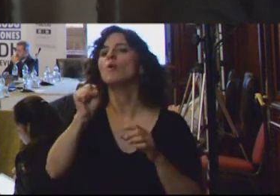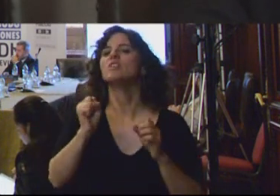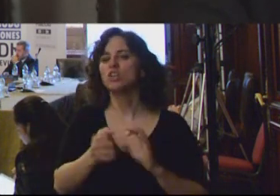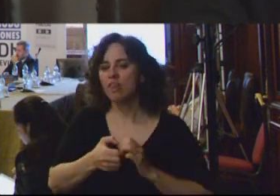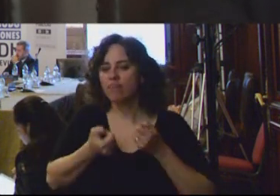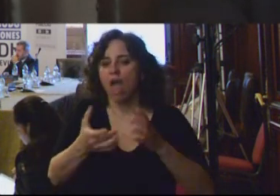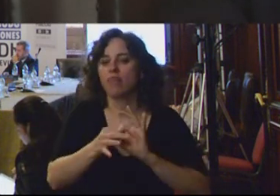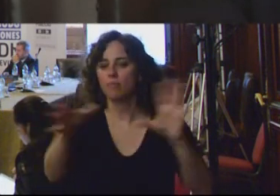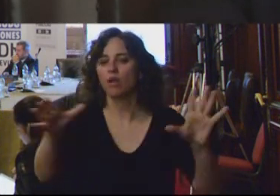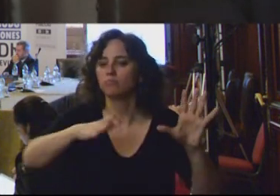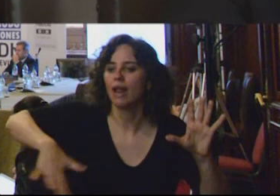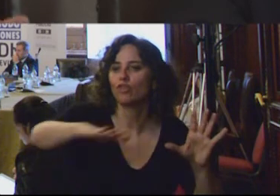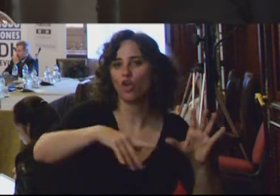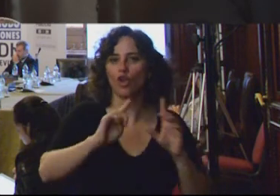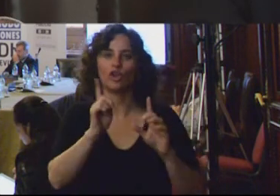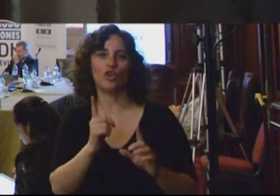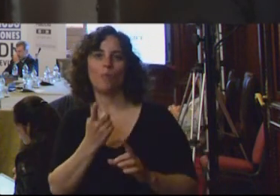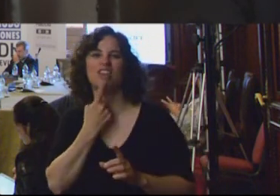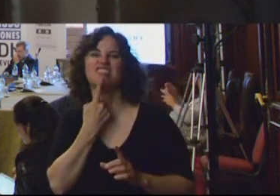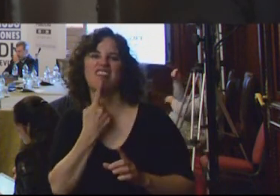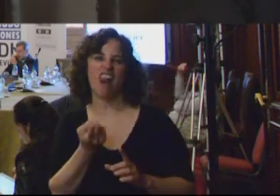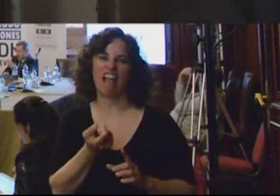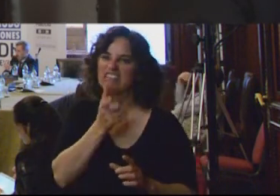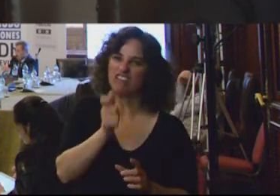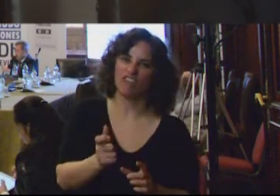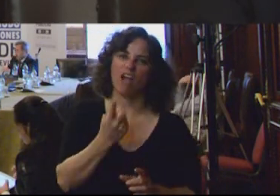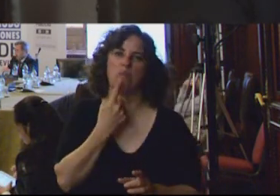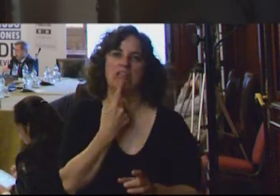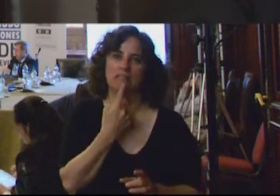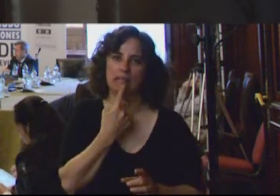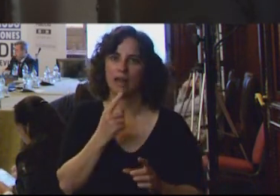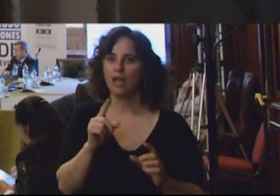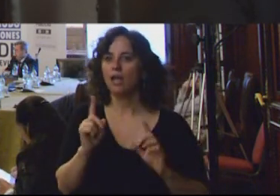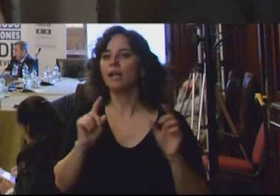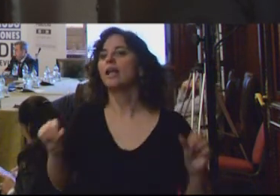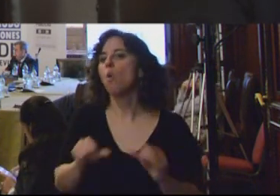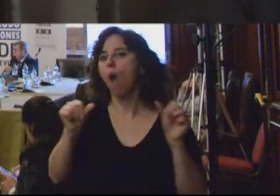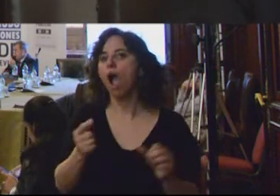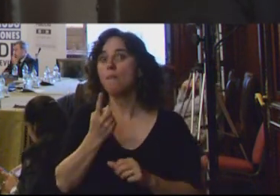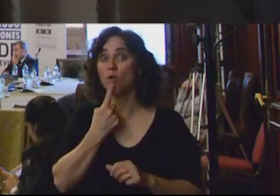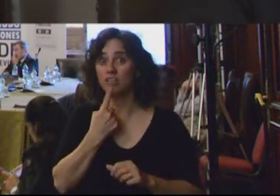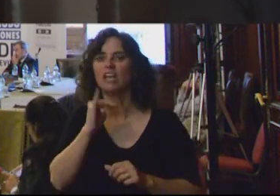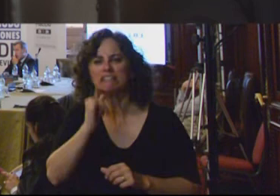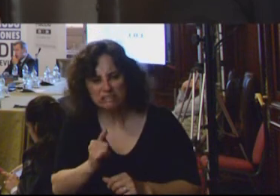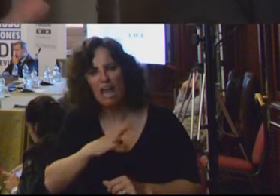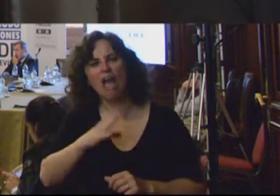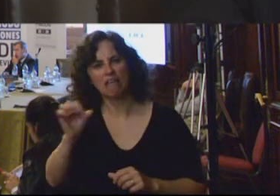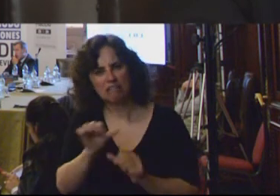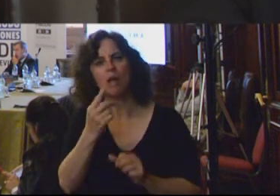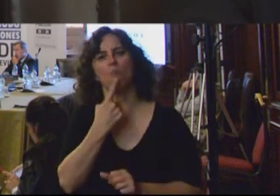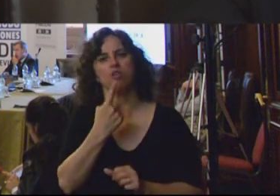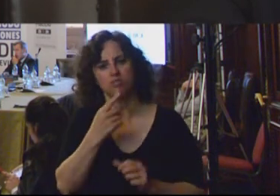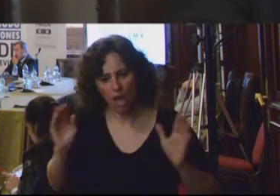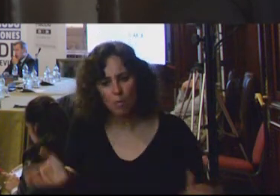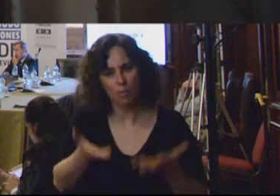no politizarlas, y cuando digo no politizarlas, no me refiero a que no hagan política, creo que hay que hacer y debemos promover